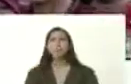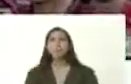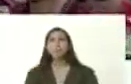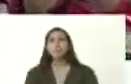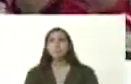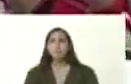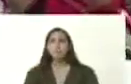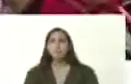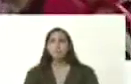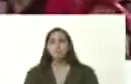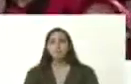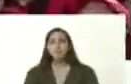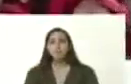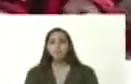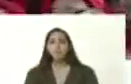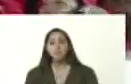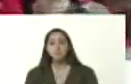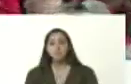Hoy,